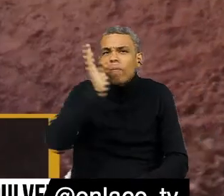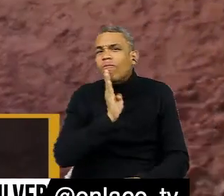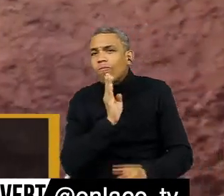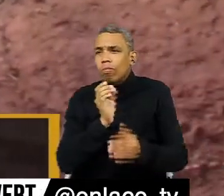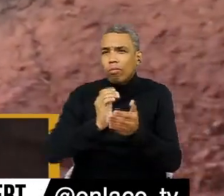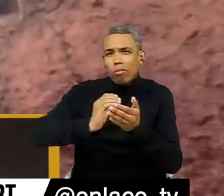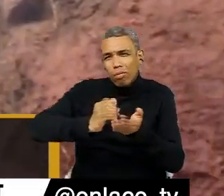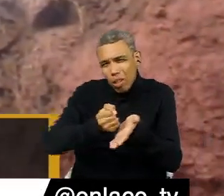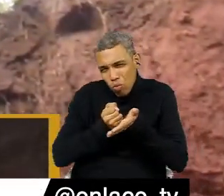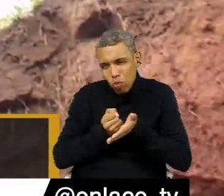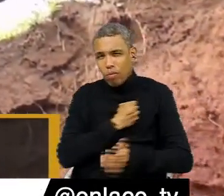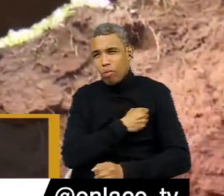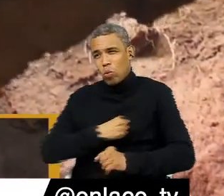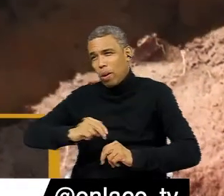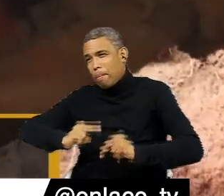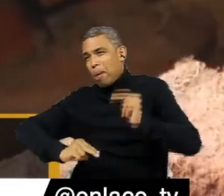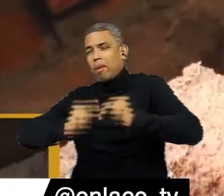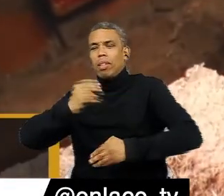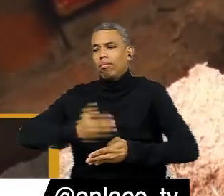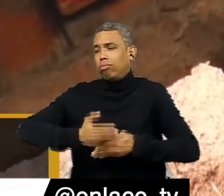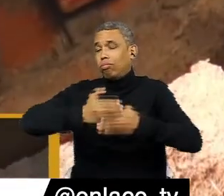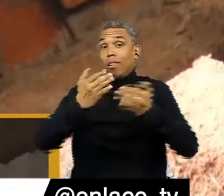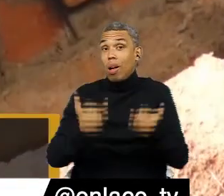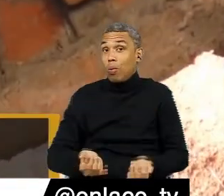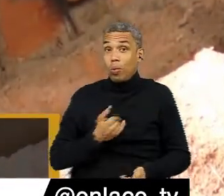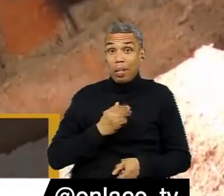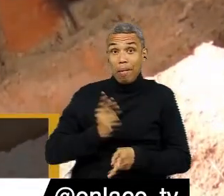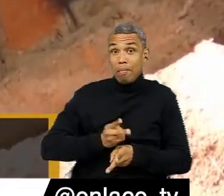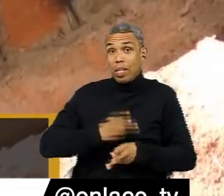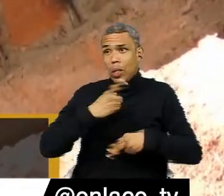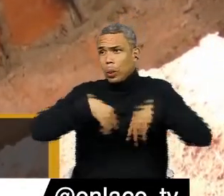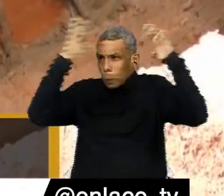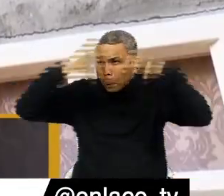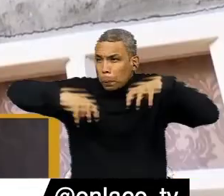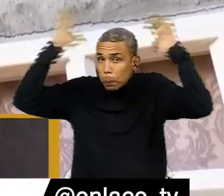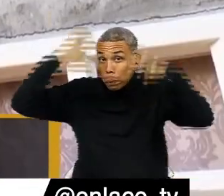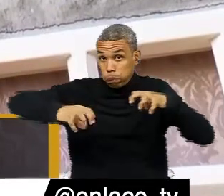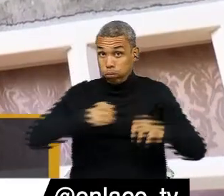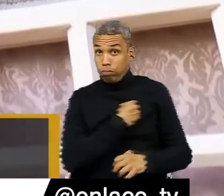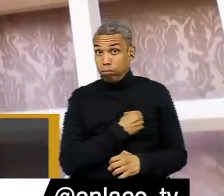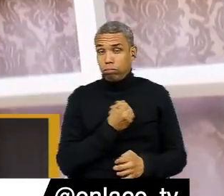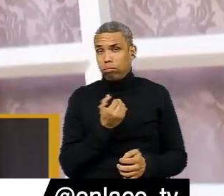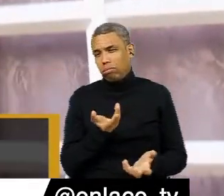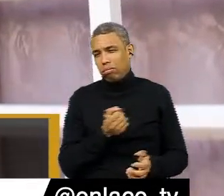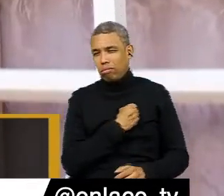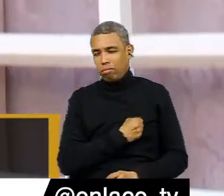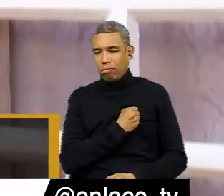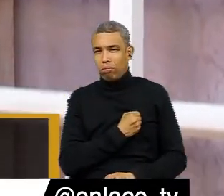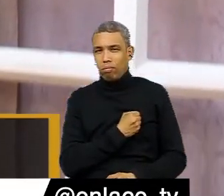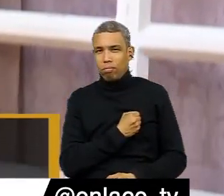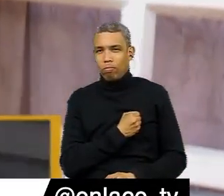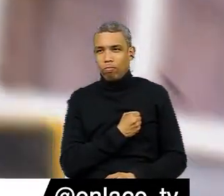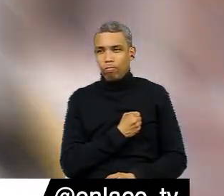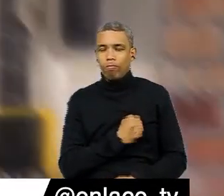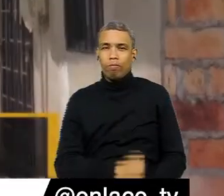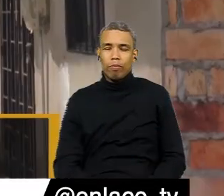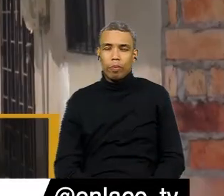estamos en un periodo de alto riesgo y sin cualquier ayuda que nos puedan dar nos hace